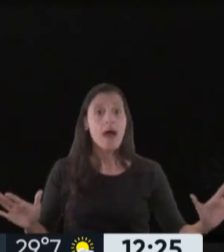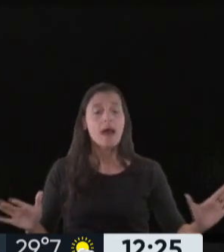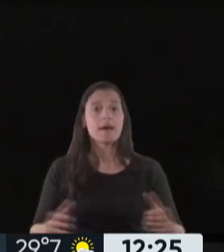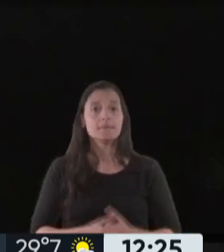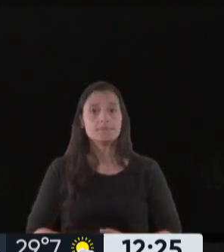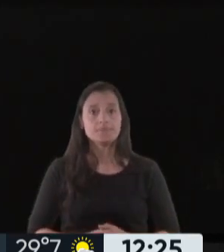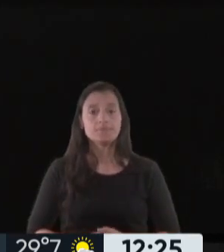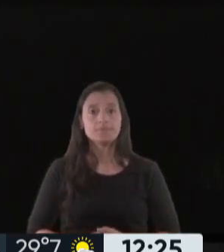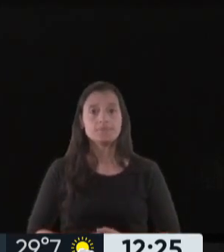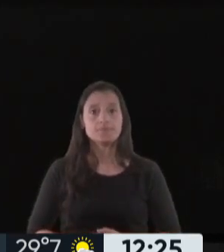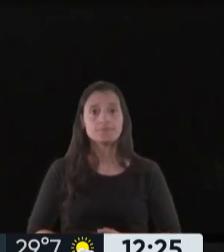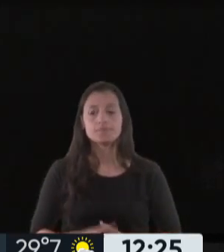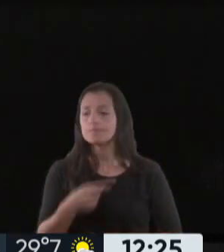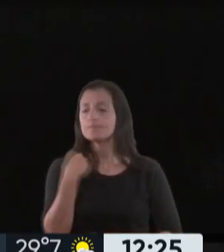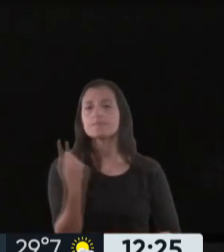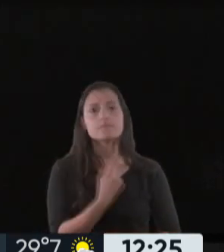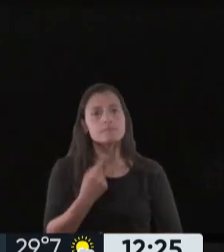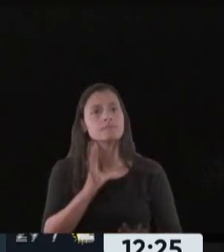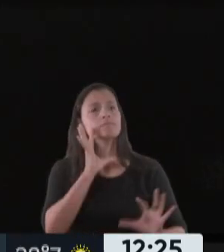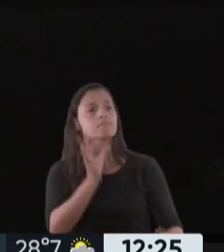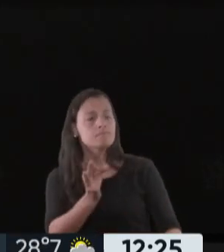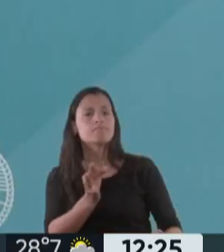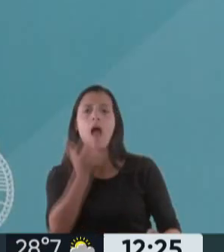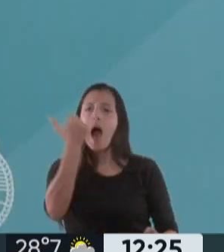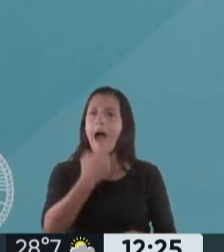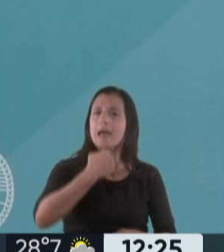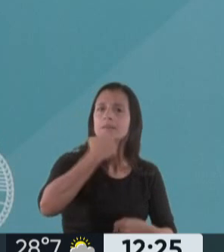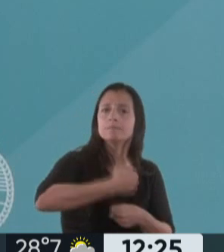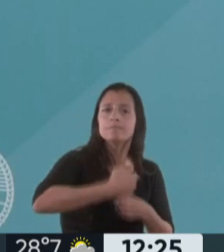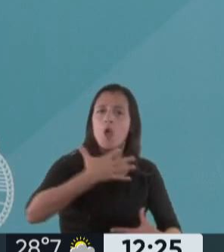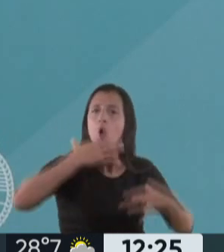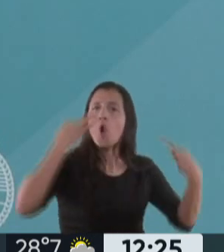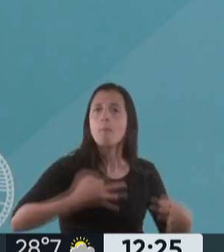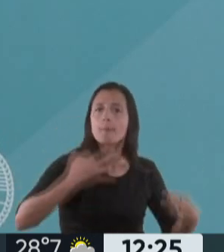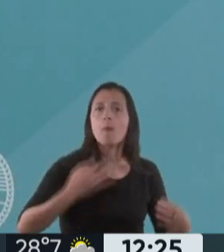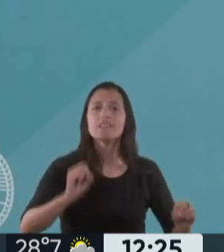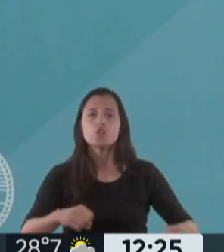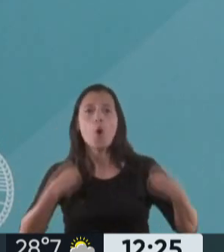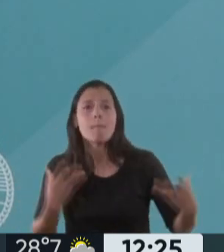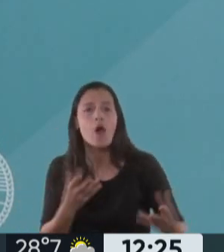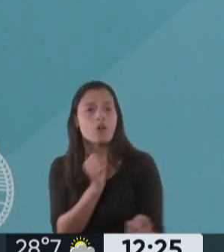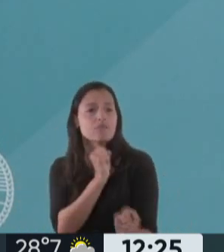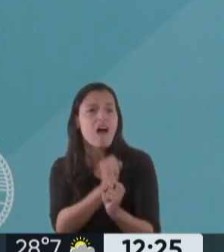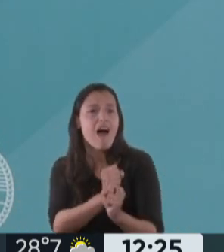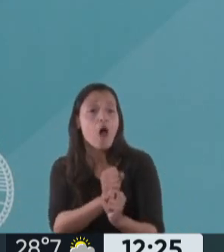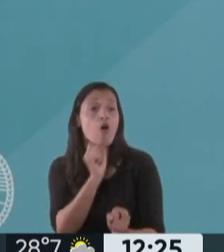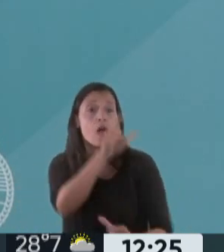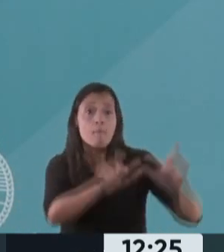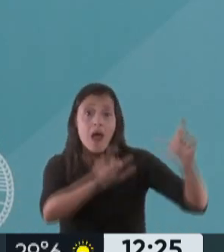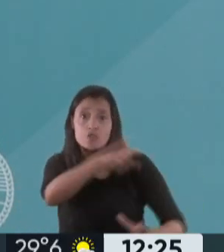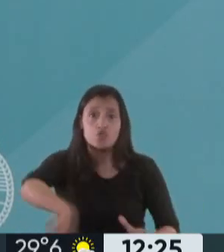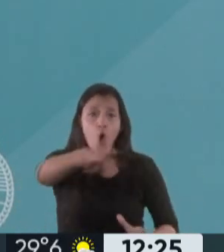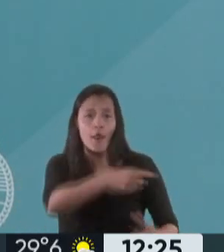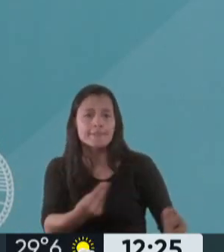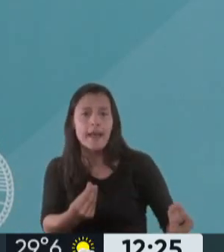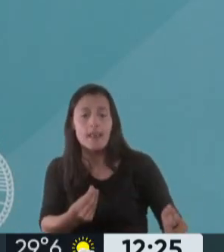insistir en nuestro compromiso de mejorar el ingreso de las y los trabajadores, la condición